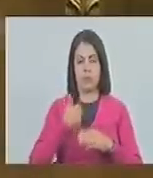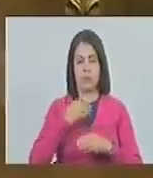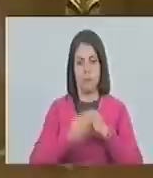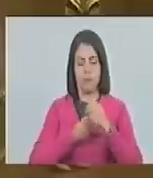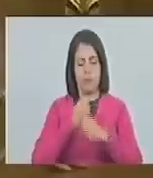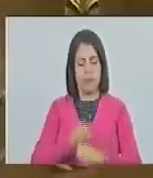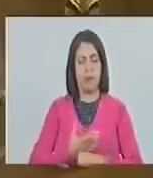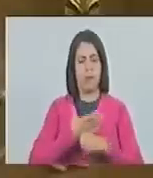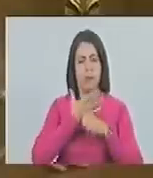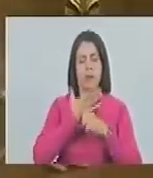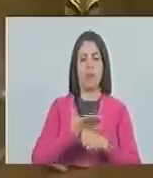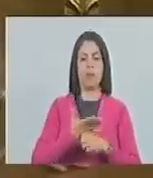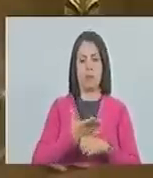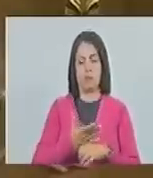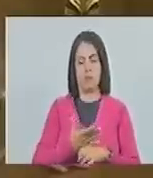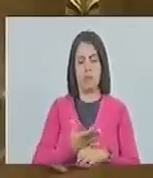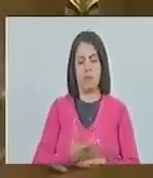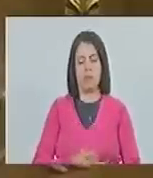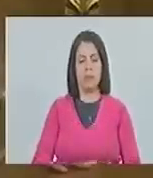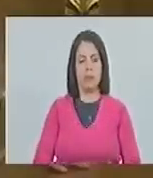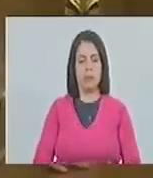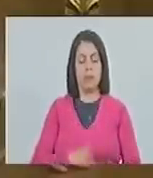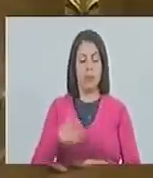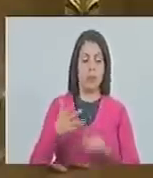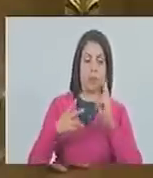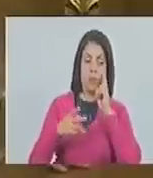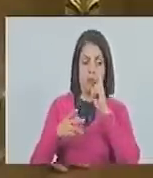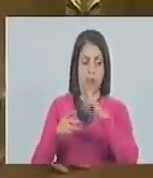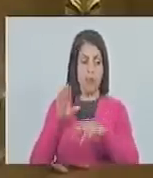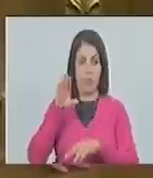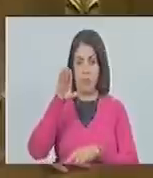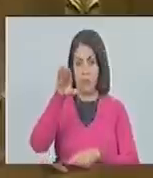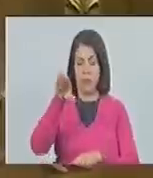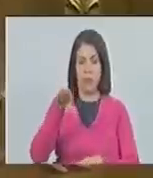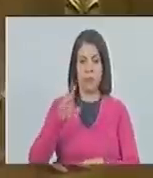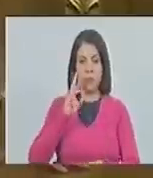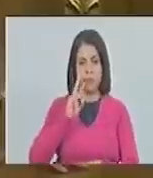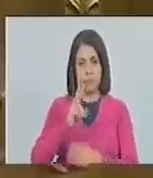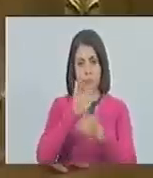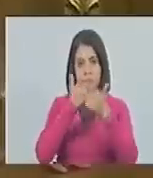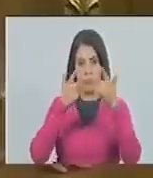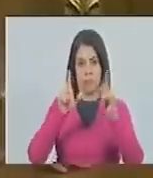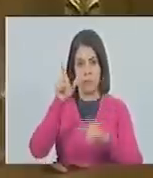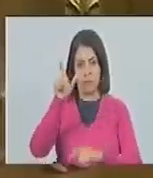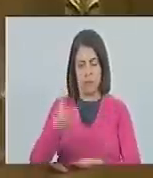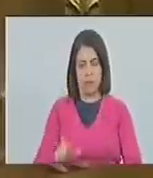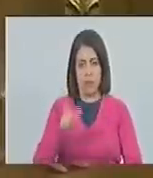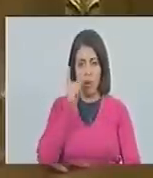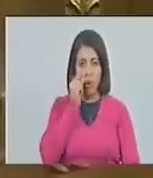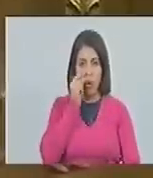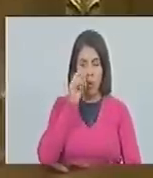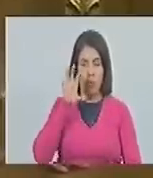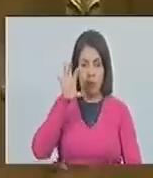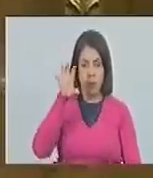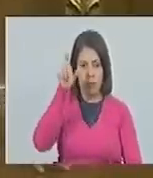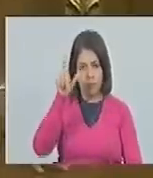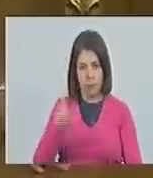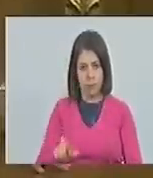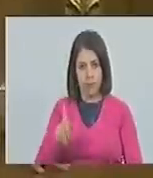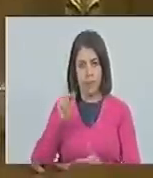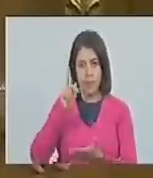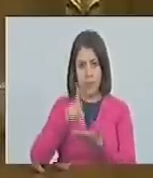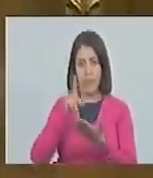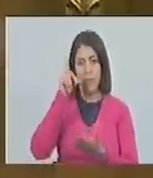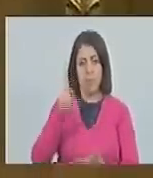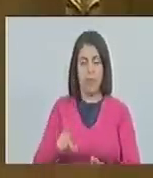de esperanza cuando miramos al futuro y pensamos en la liberación de ese patriota que debía estar aquí ya.